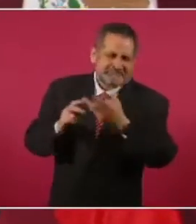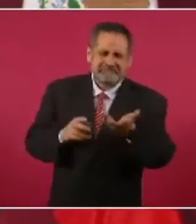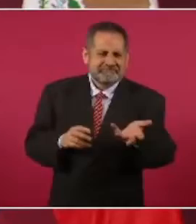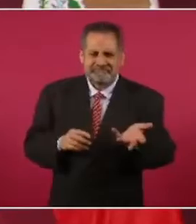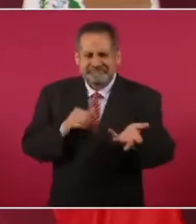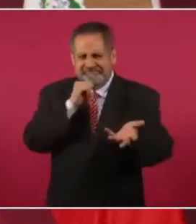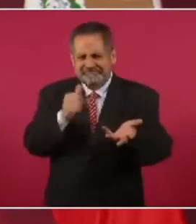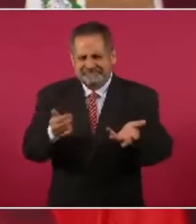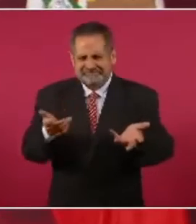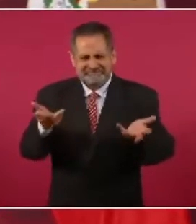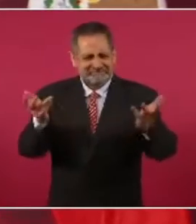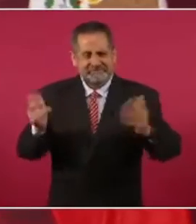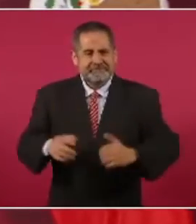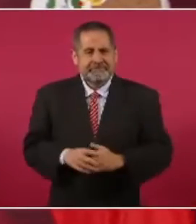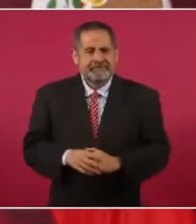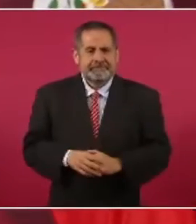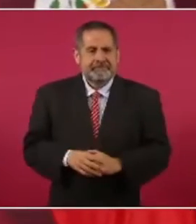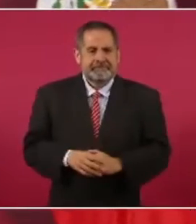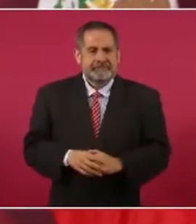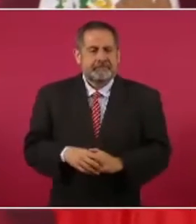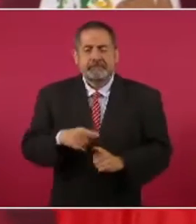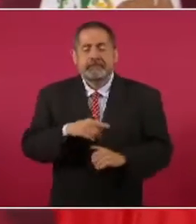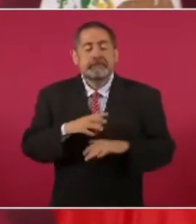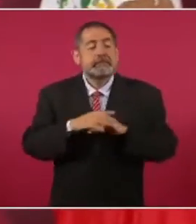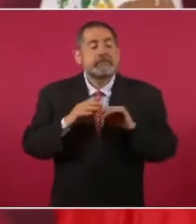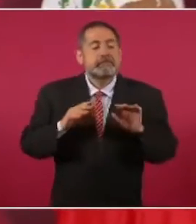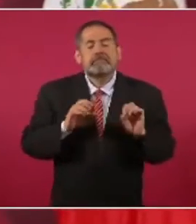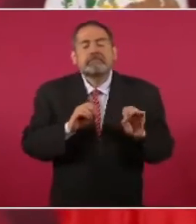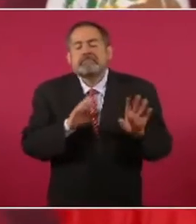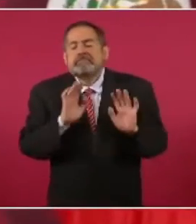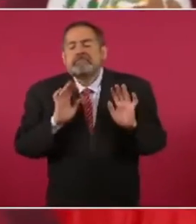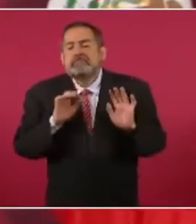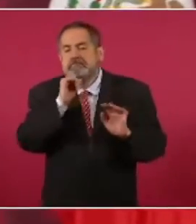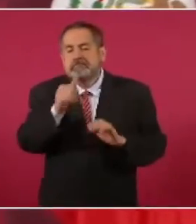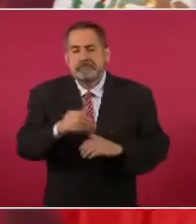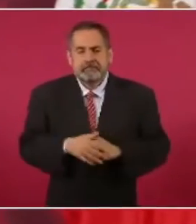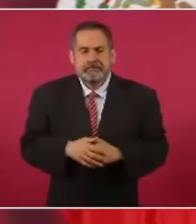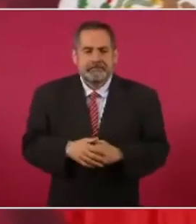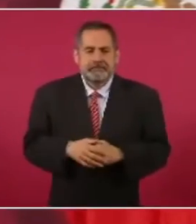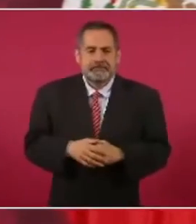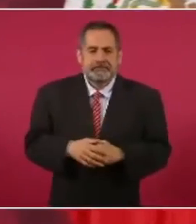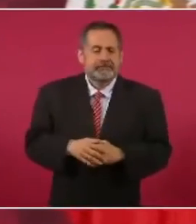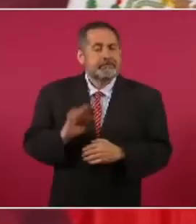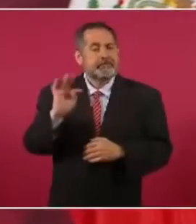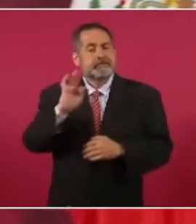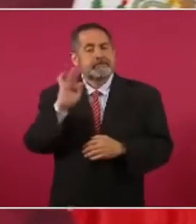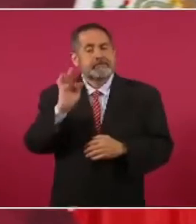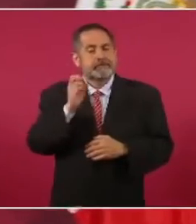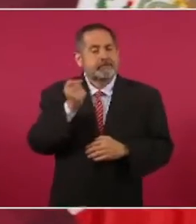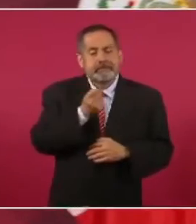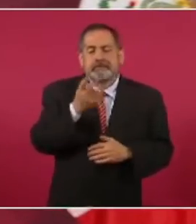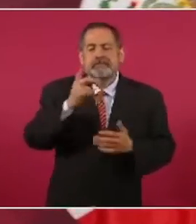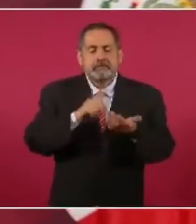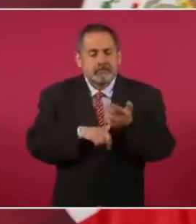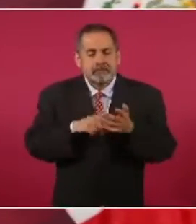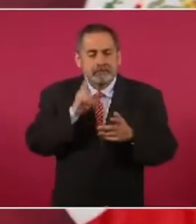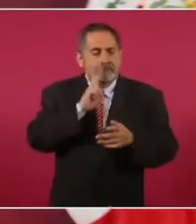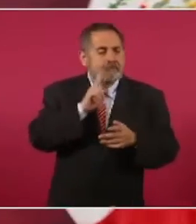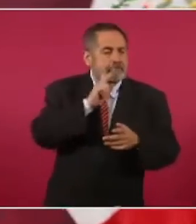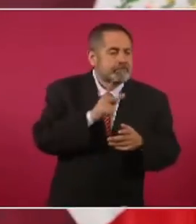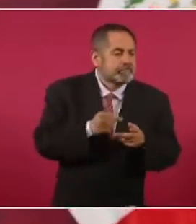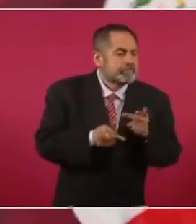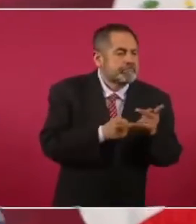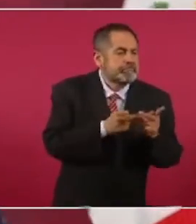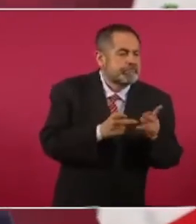No se meten. Y si se metieran,